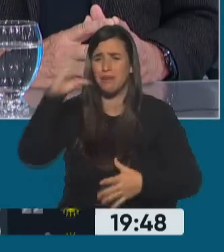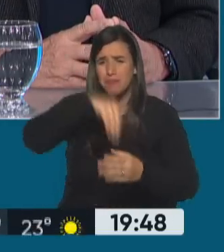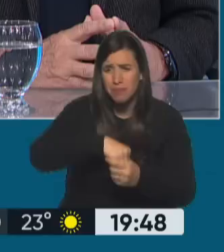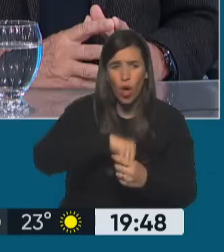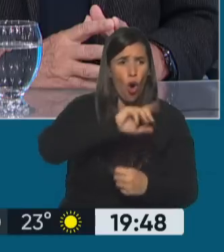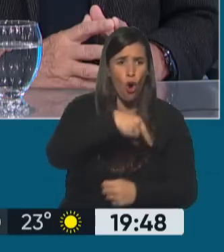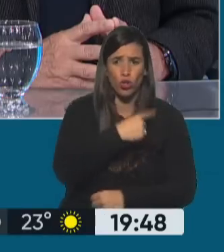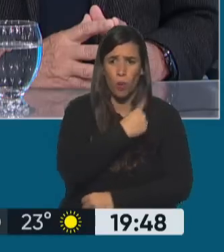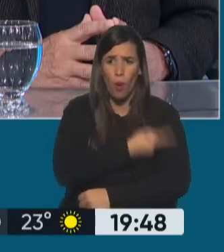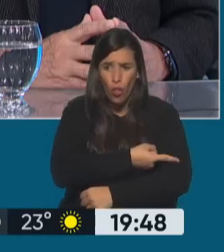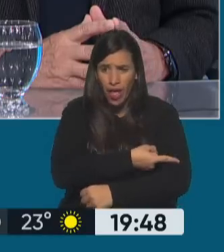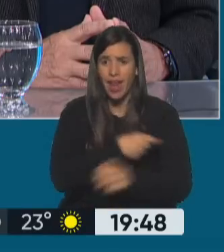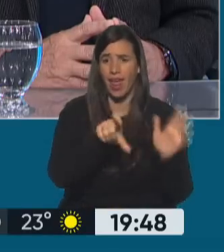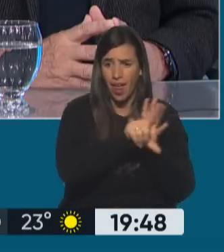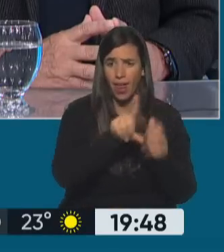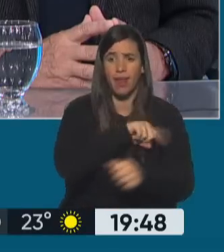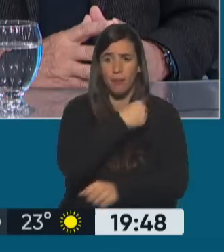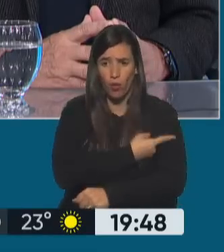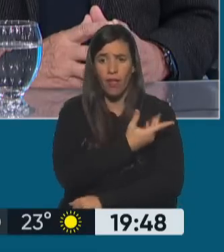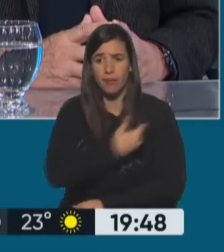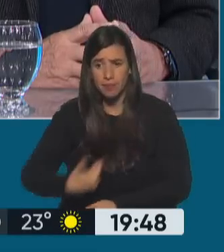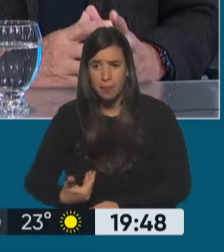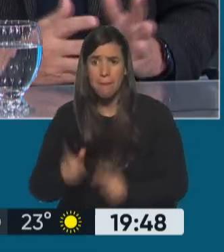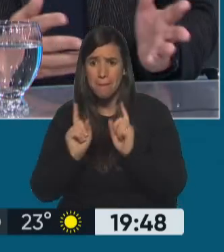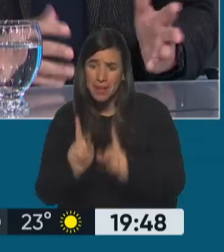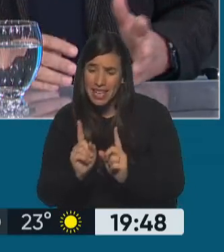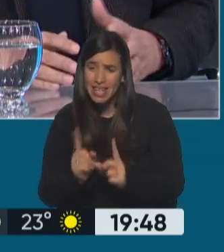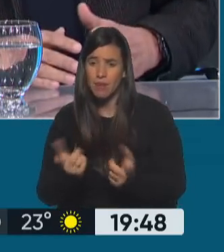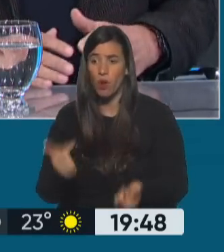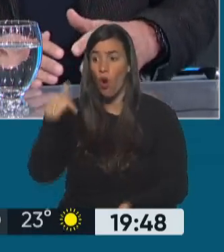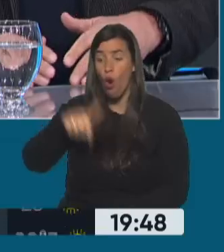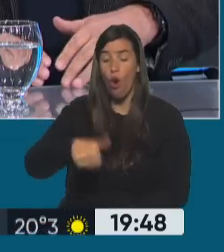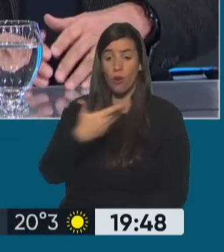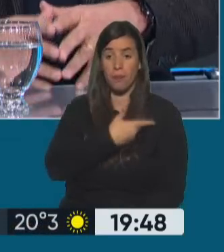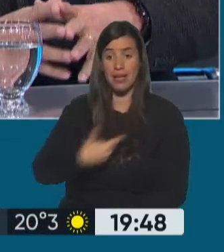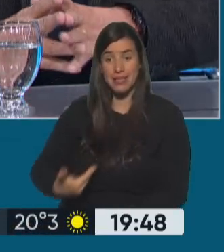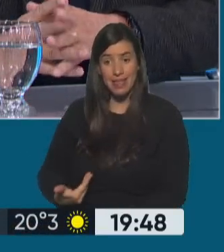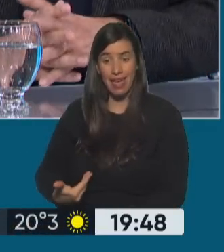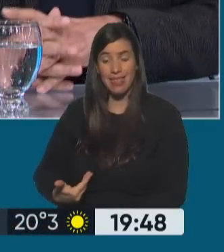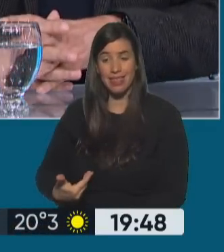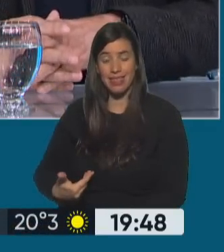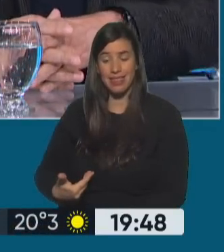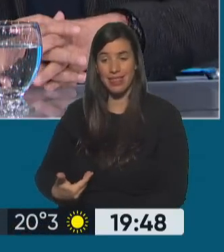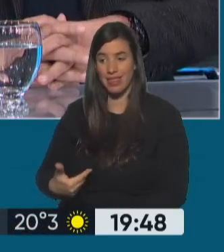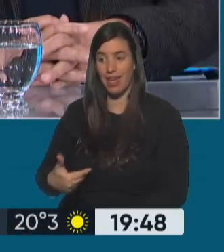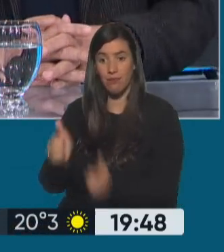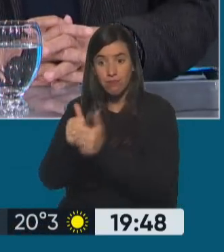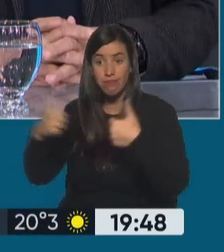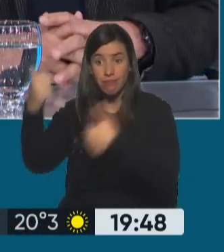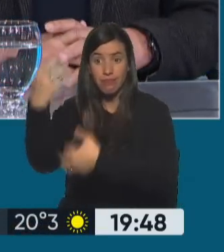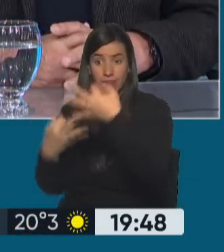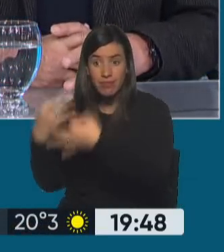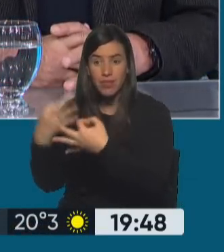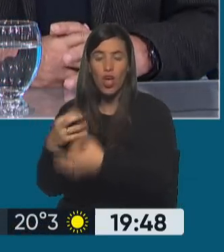pasó lo del Consejo de la Magistratura, y cómo se armó. Hoy Rosati es el presidente no solo de la Corte Suprema de Justicia, sino del Consejo de la Magistratura. Para